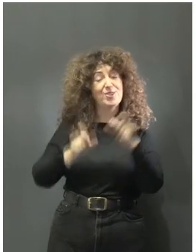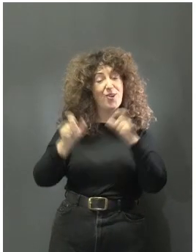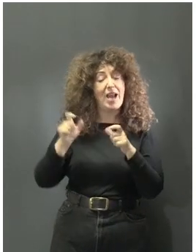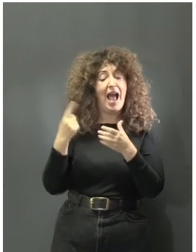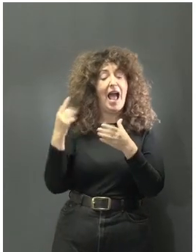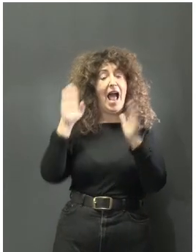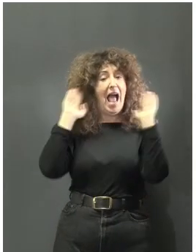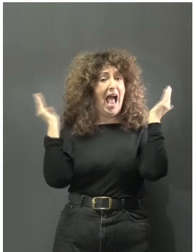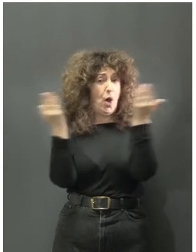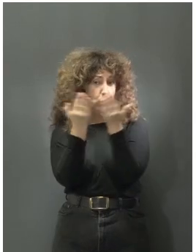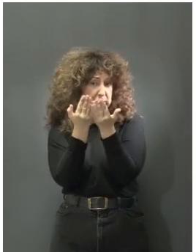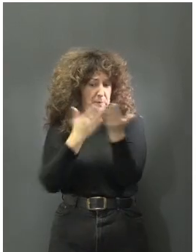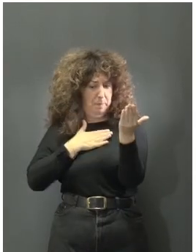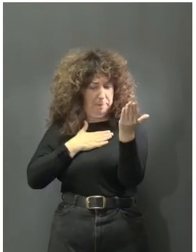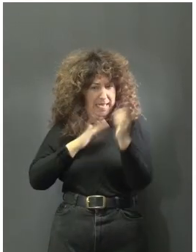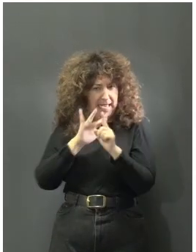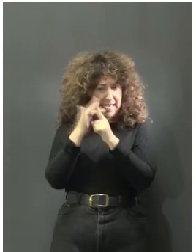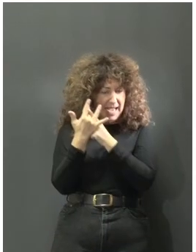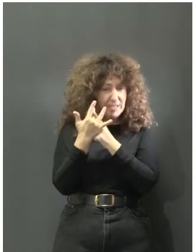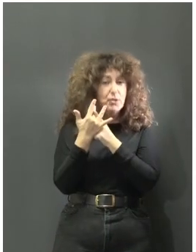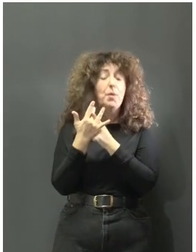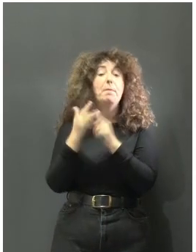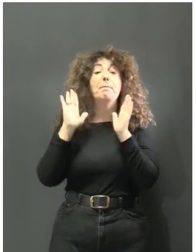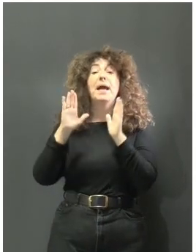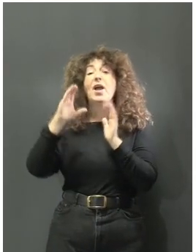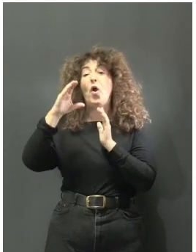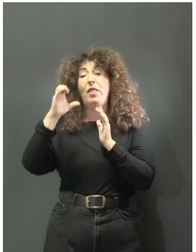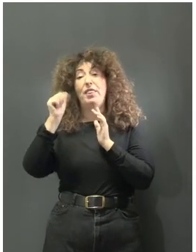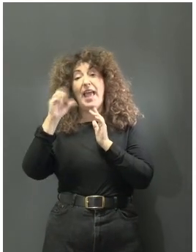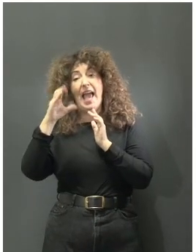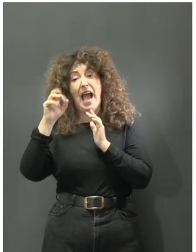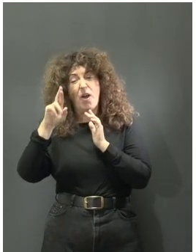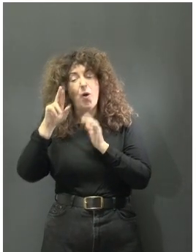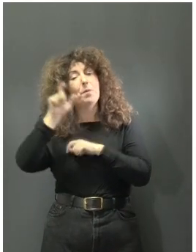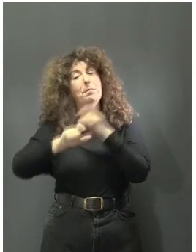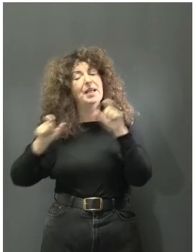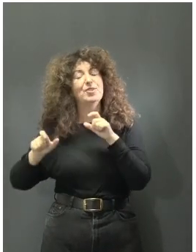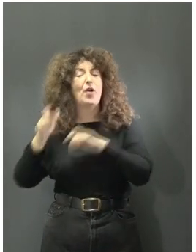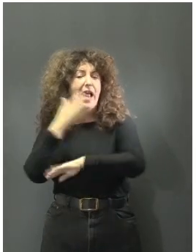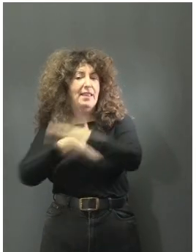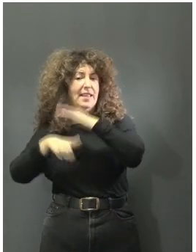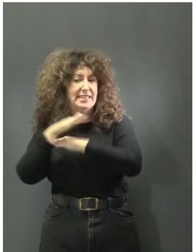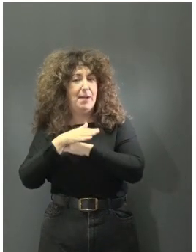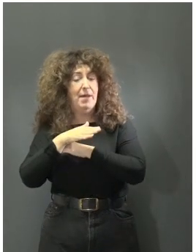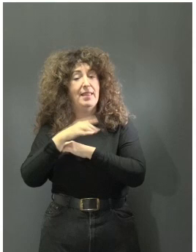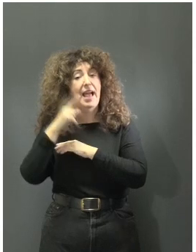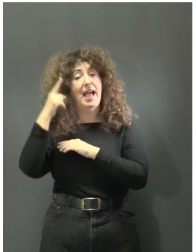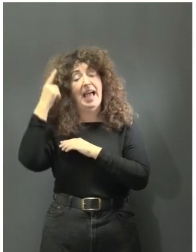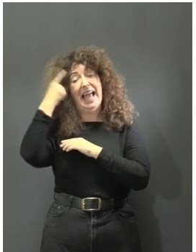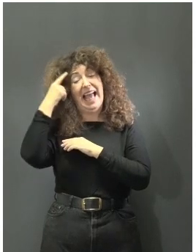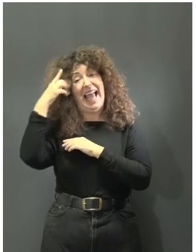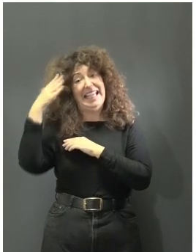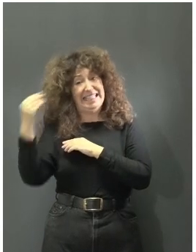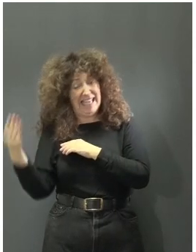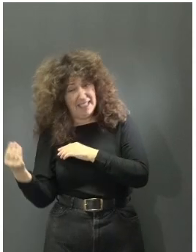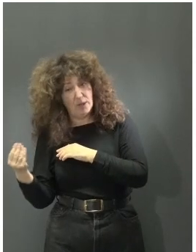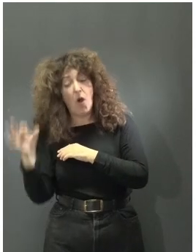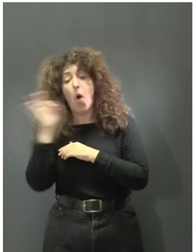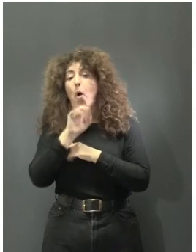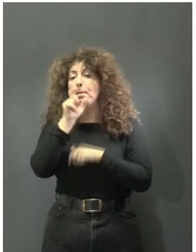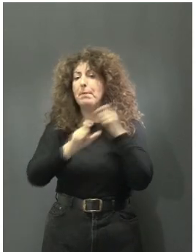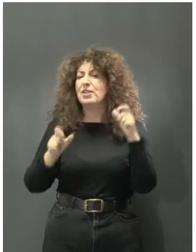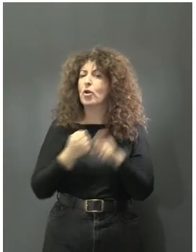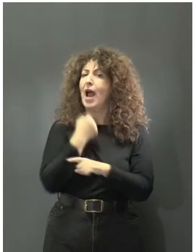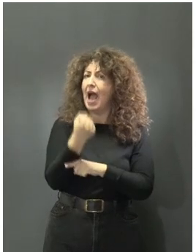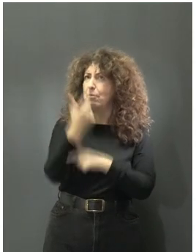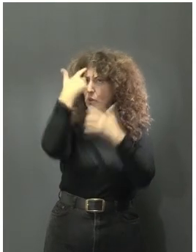autismo, pero ha estado también el CEACOG, las personas con discapacidad intelectual, otras personas que tienen necesidades de apoyo cognitivo muy